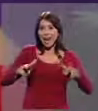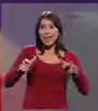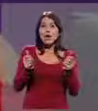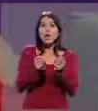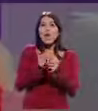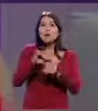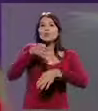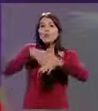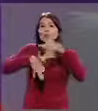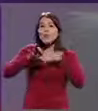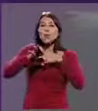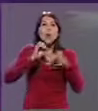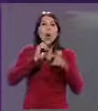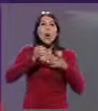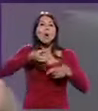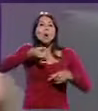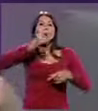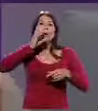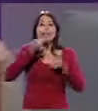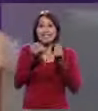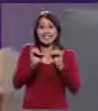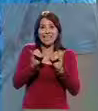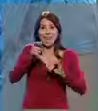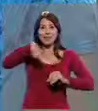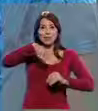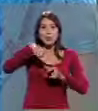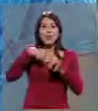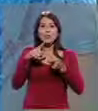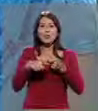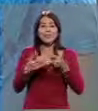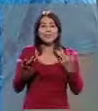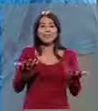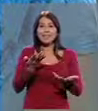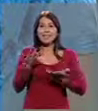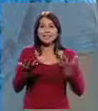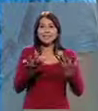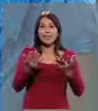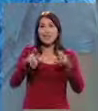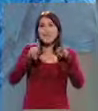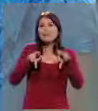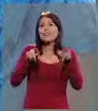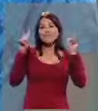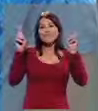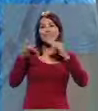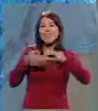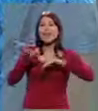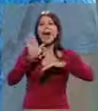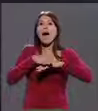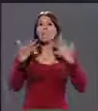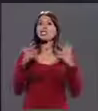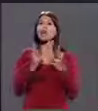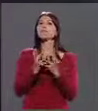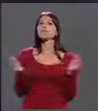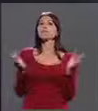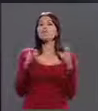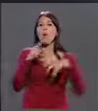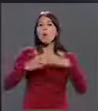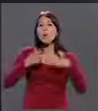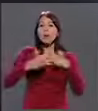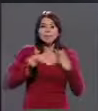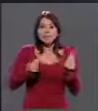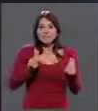gaseosa sin azúcar y entonces eh se empieza más bien como a a caer en la trampa de que eso ya soluciona verdad